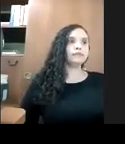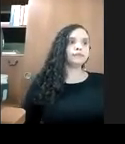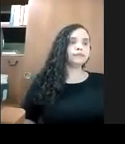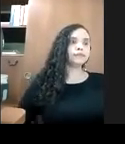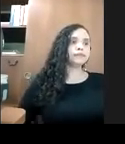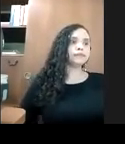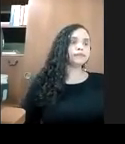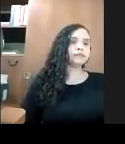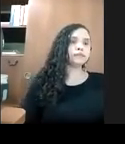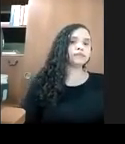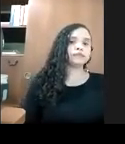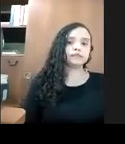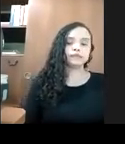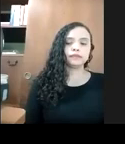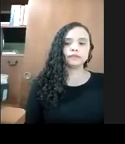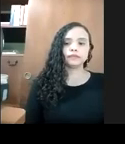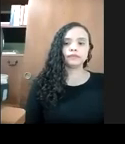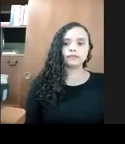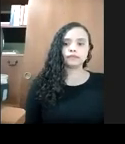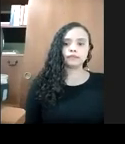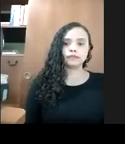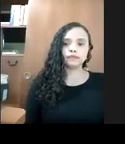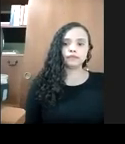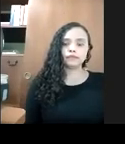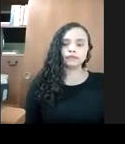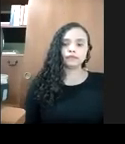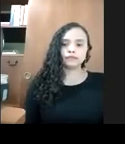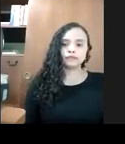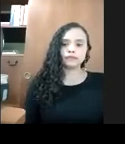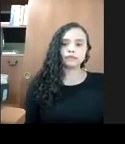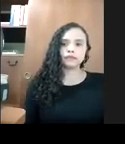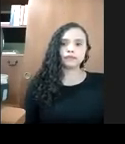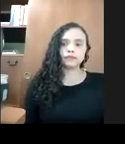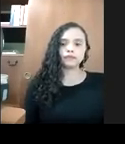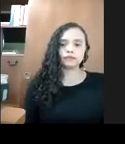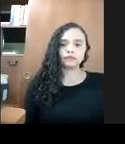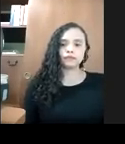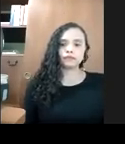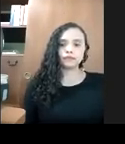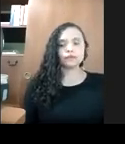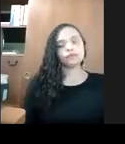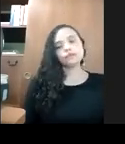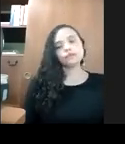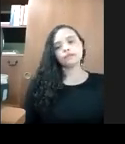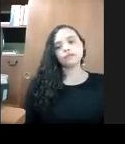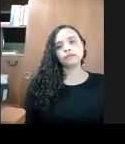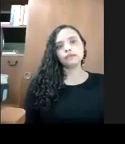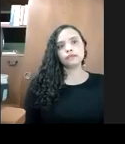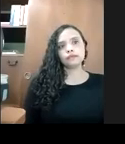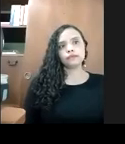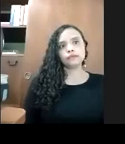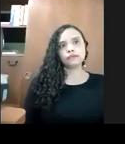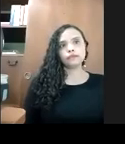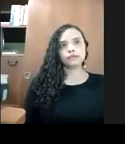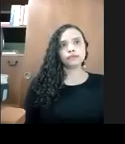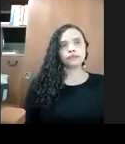adulto mayor, sino muy probablemente a esos niños, a esos nietos que están bajo el cuidado de personas mayores. Debemos recordar que la remesa, tal como lo demostró la